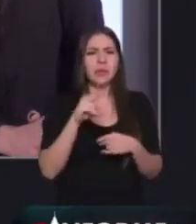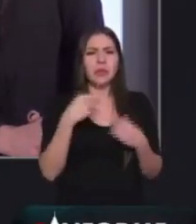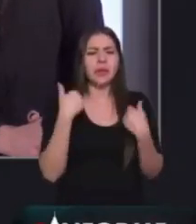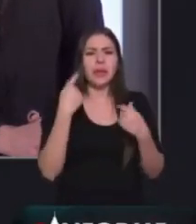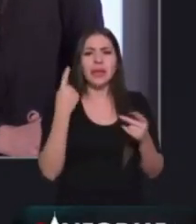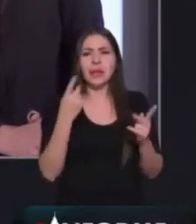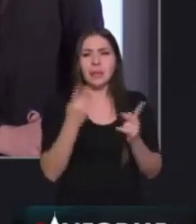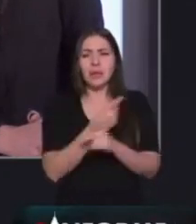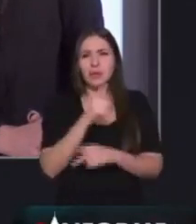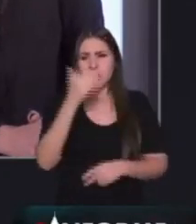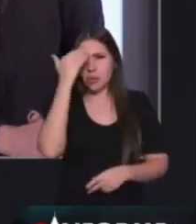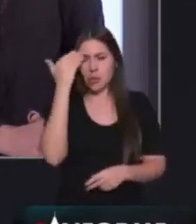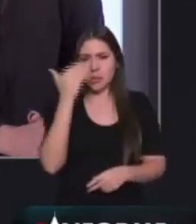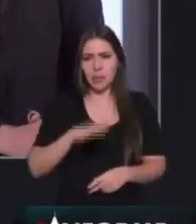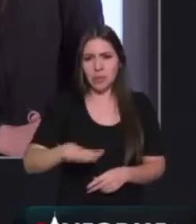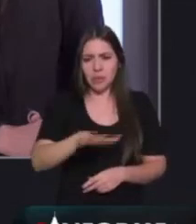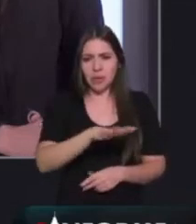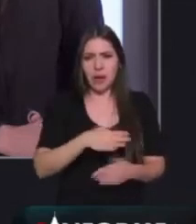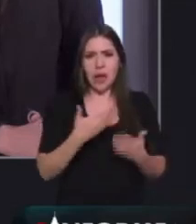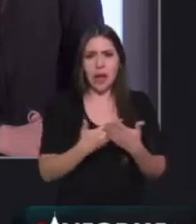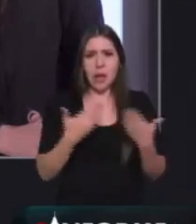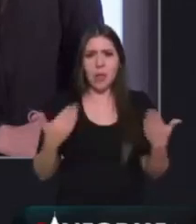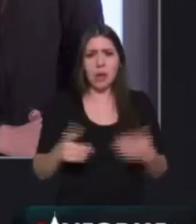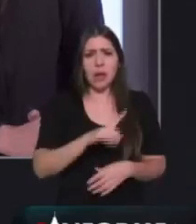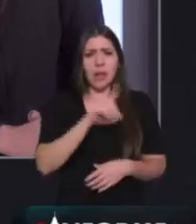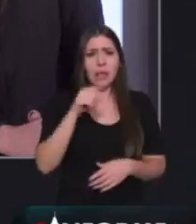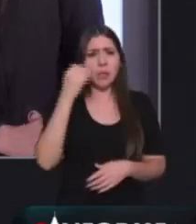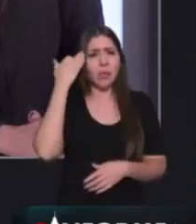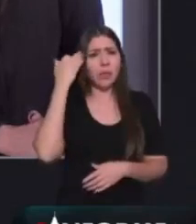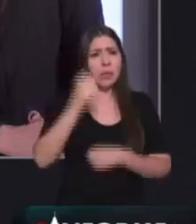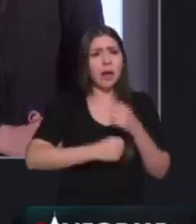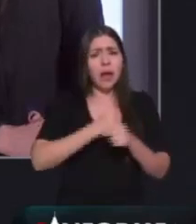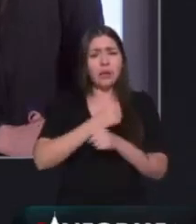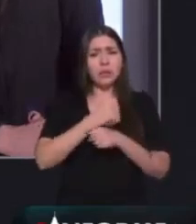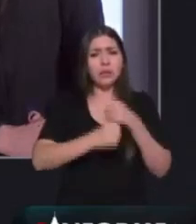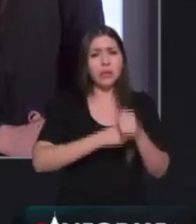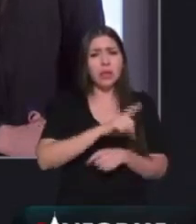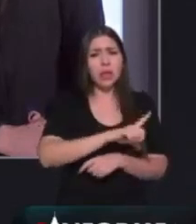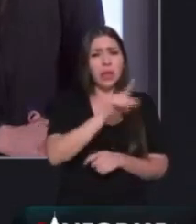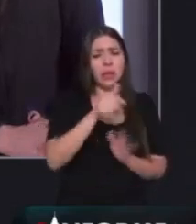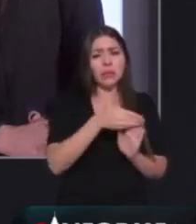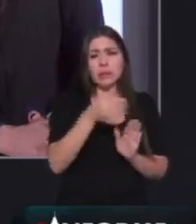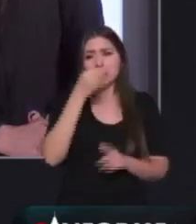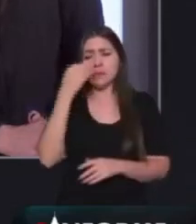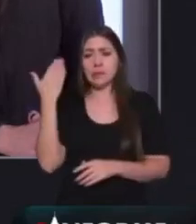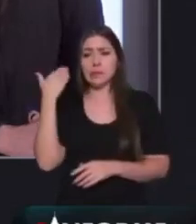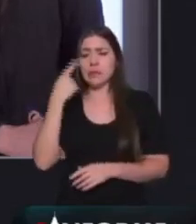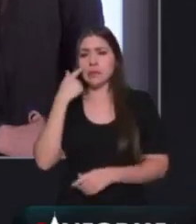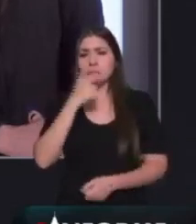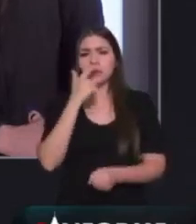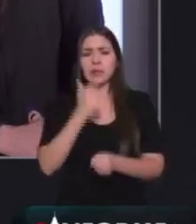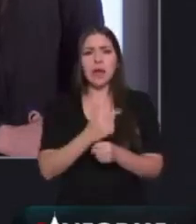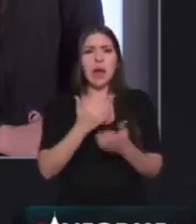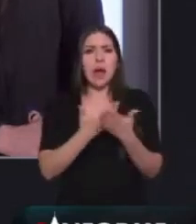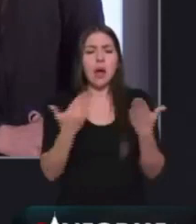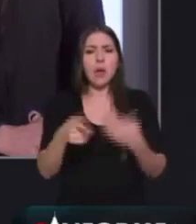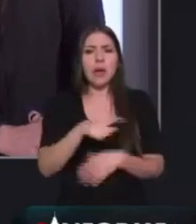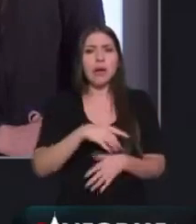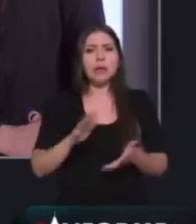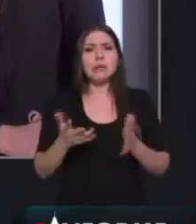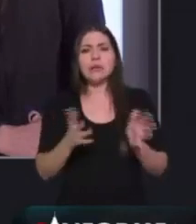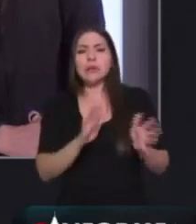terriblemente sucedido allá, pero hoy, tantos años después y a través de lo descubierto recientemente, podemos tener pues más o menos